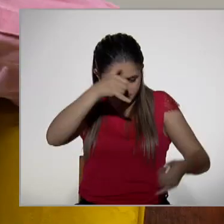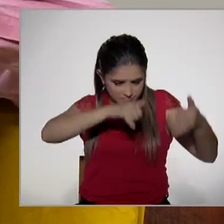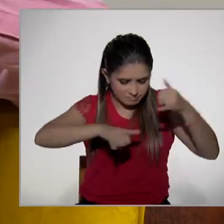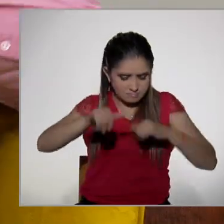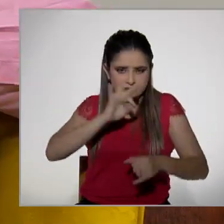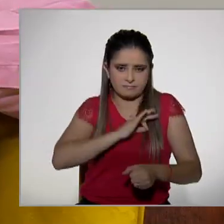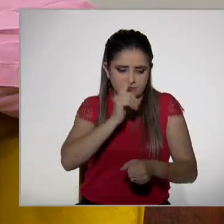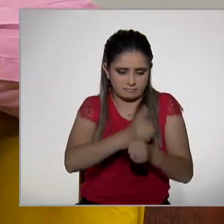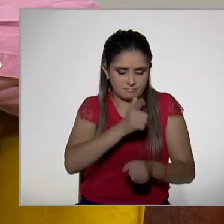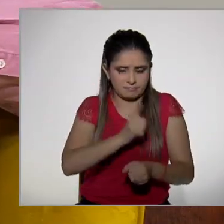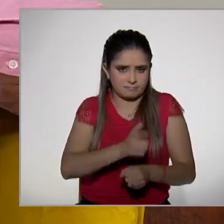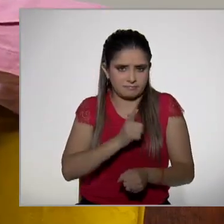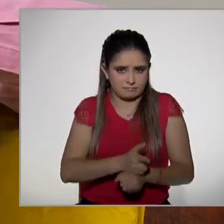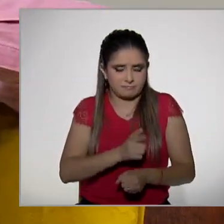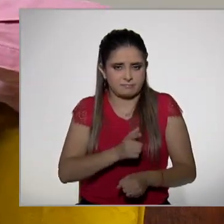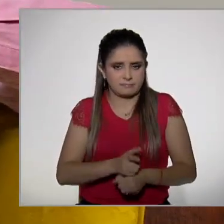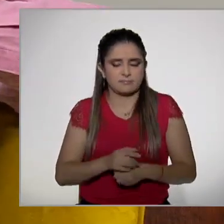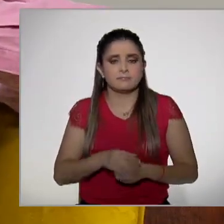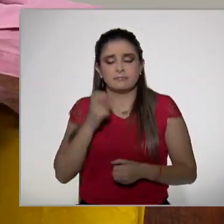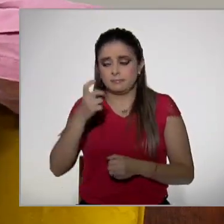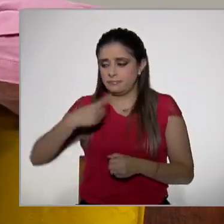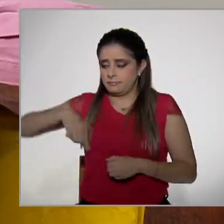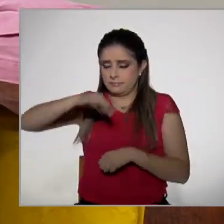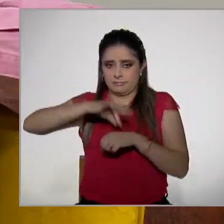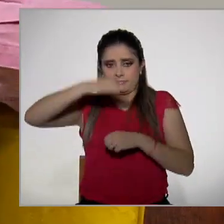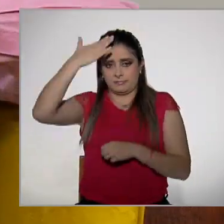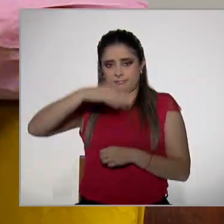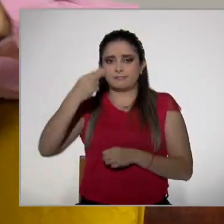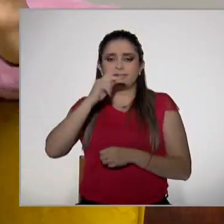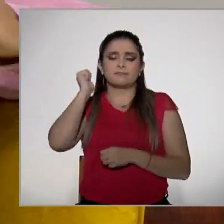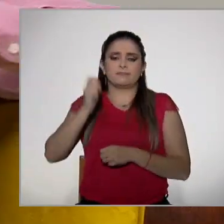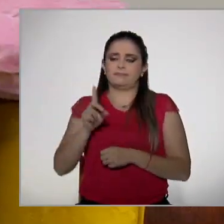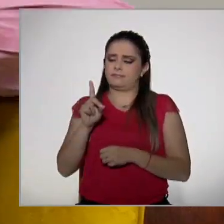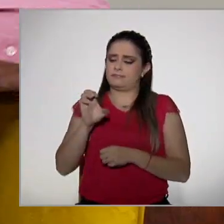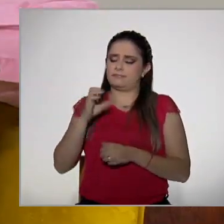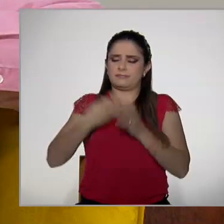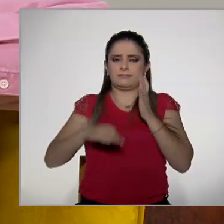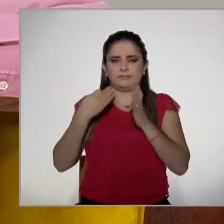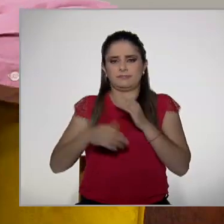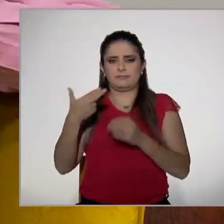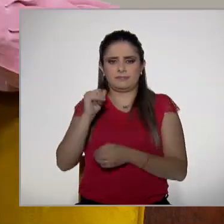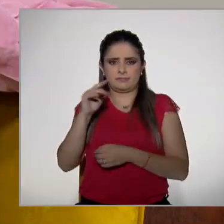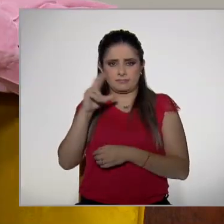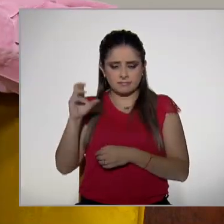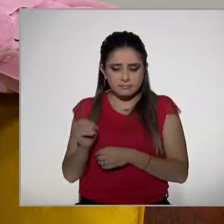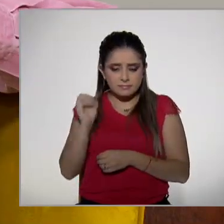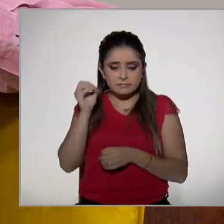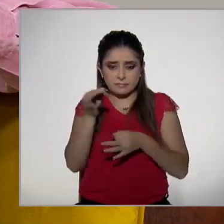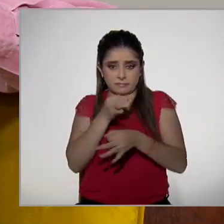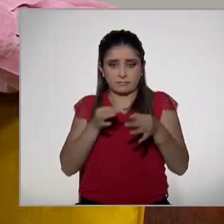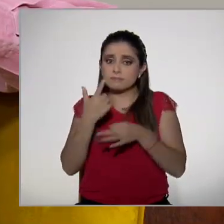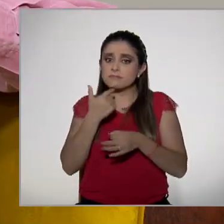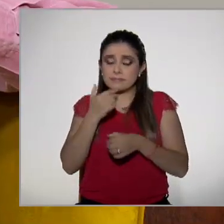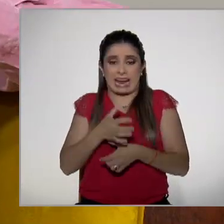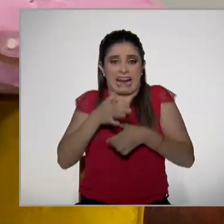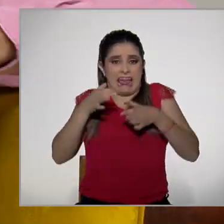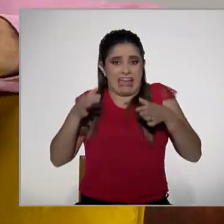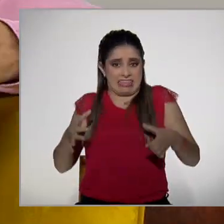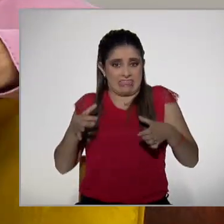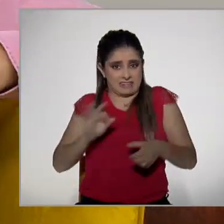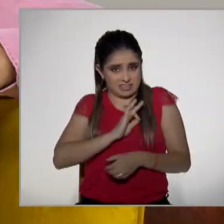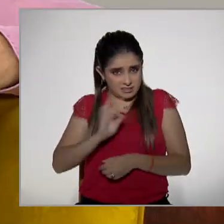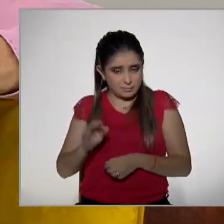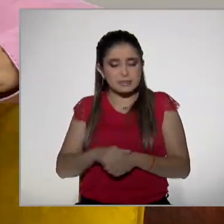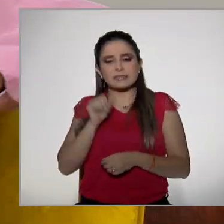ella eso se asocia nosotros los médicos que vamos a ver que es por déficit de hierro pero puede ser que los glóbulos rojos estén grandes sí y ahí